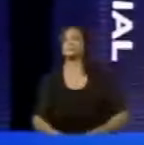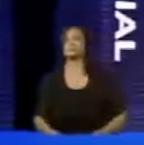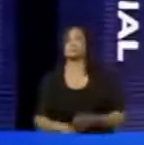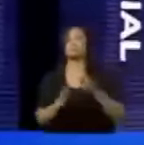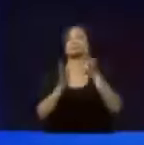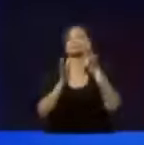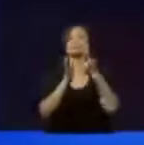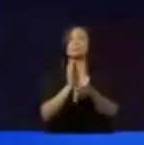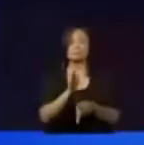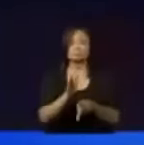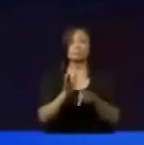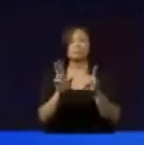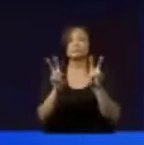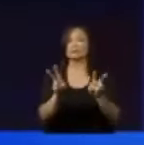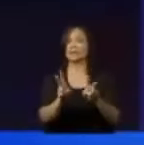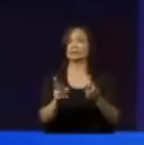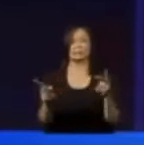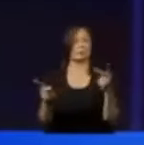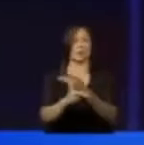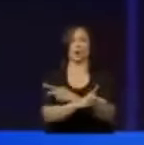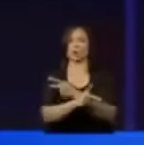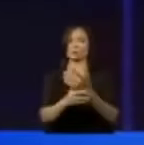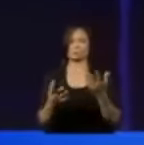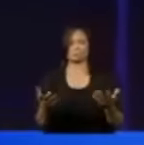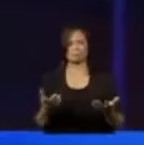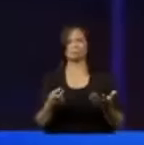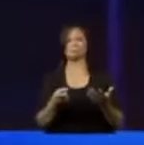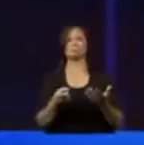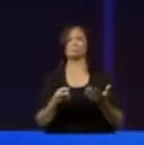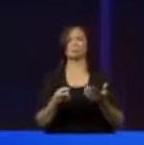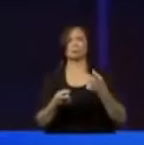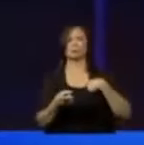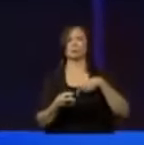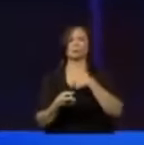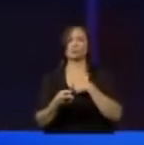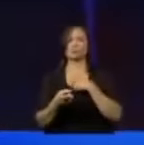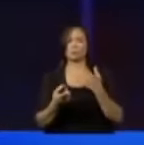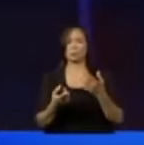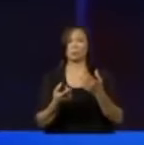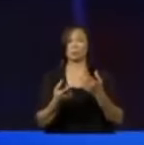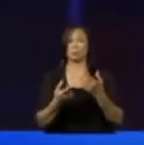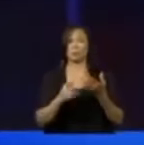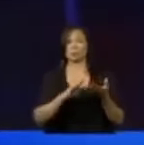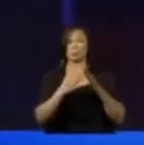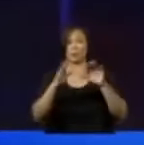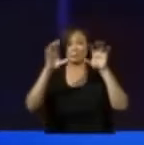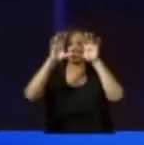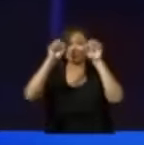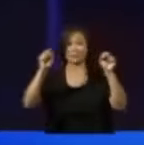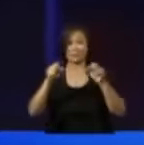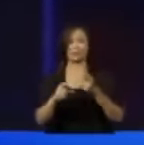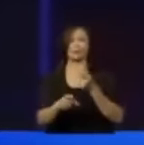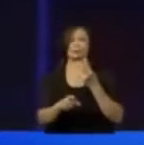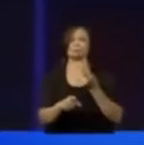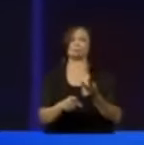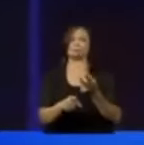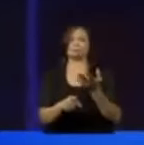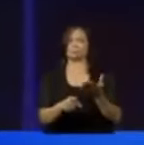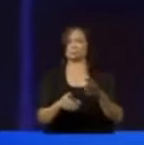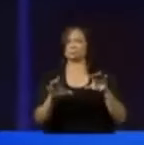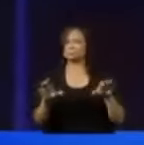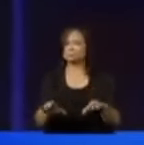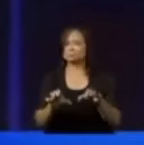El feminicidio es la peor forma de violencia. Y nosotros, desde que llegamos al gobierno, lo vimos así y